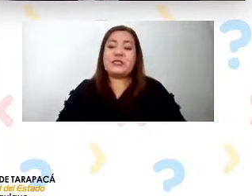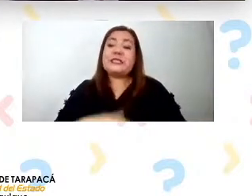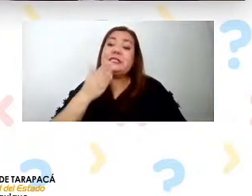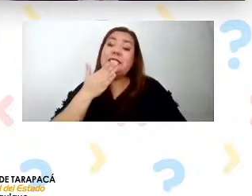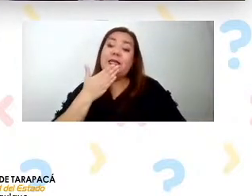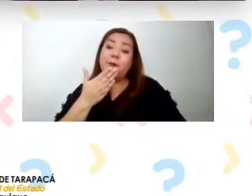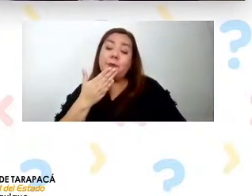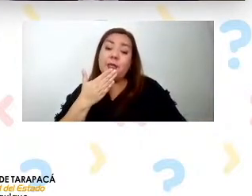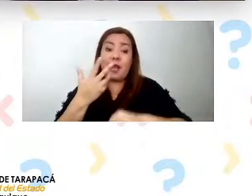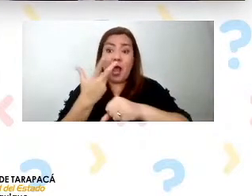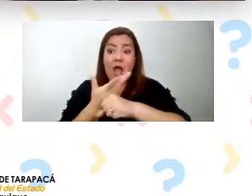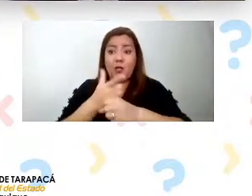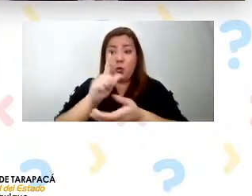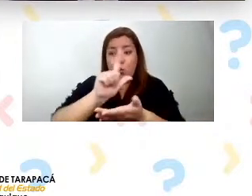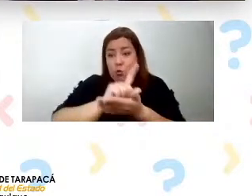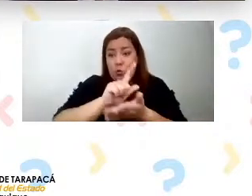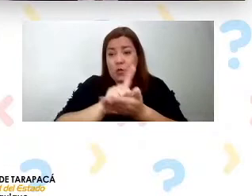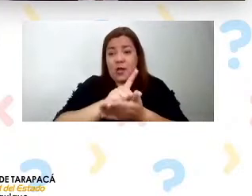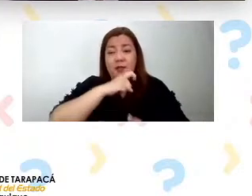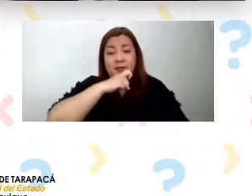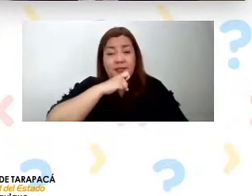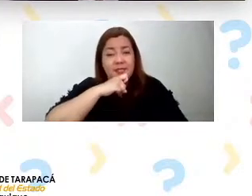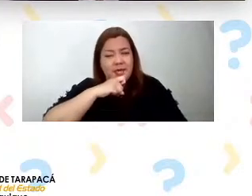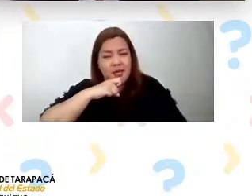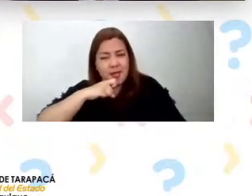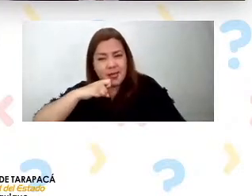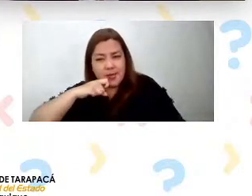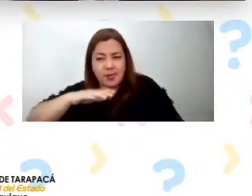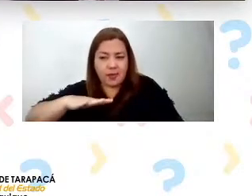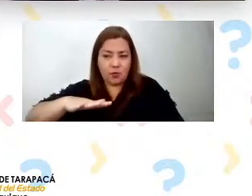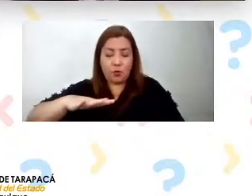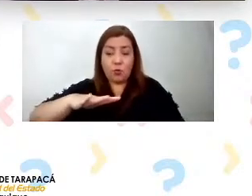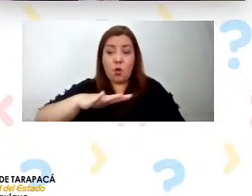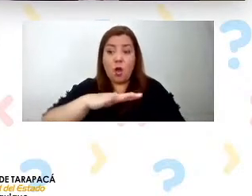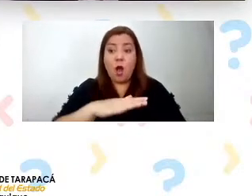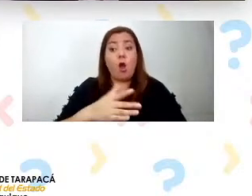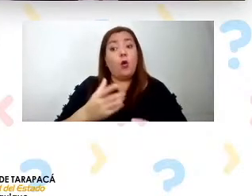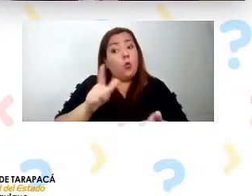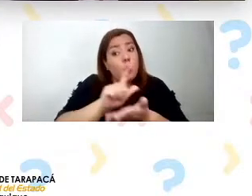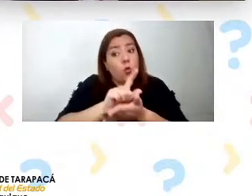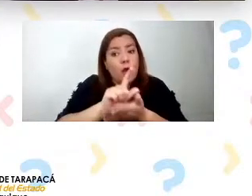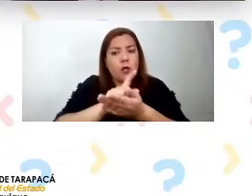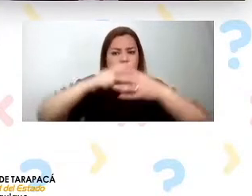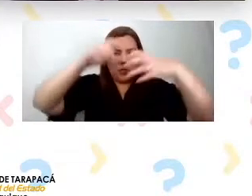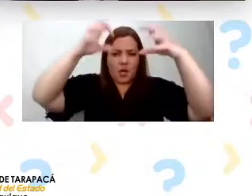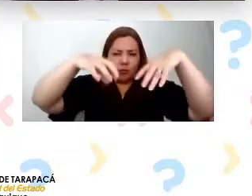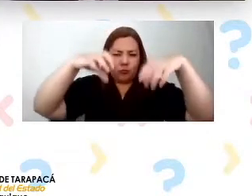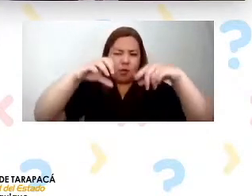secas, es decir, lugares donde las lluvias son muy escasas,